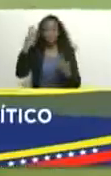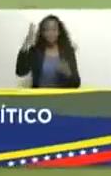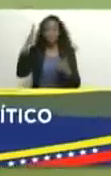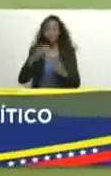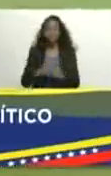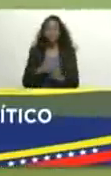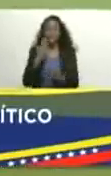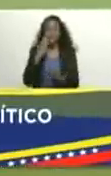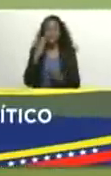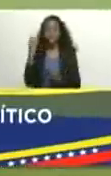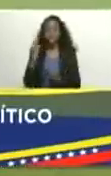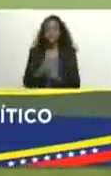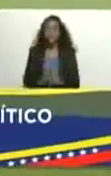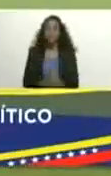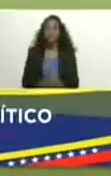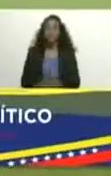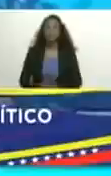Igualmente,